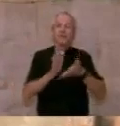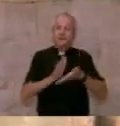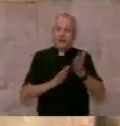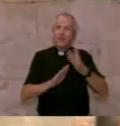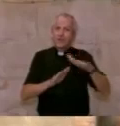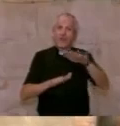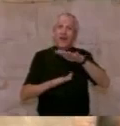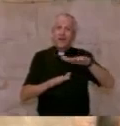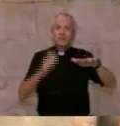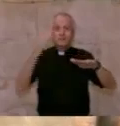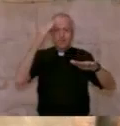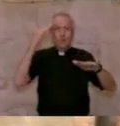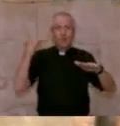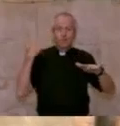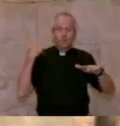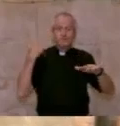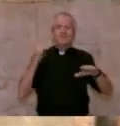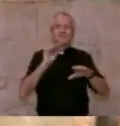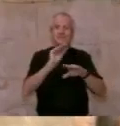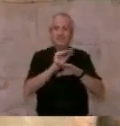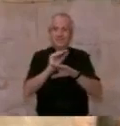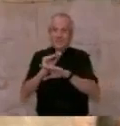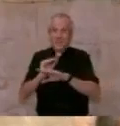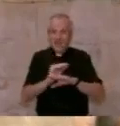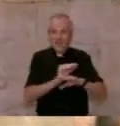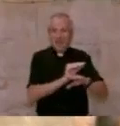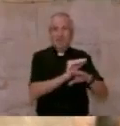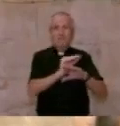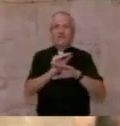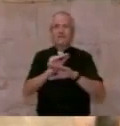Jesús recorría los pueblos de alrededor y enseñaba,